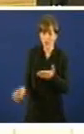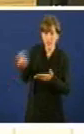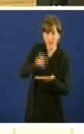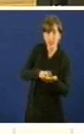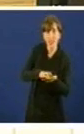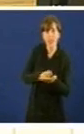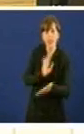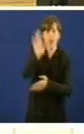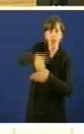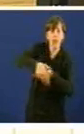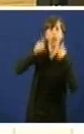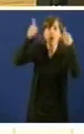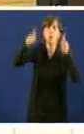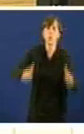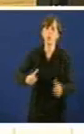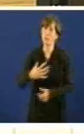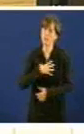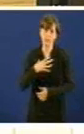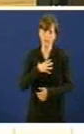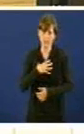ningún tipo de póster A tribuna deste Parlamento